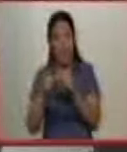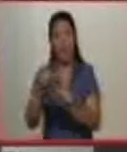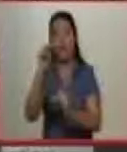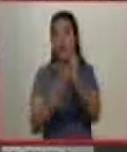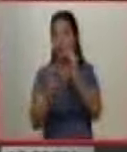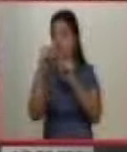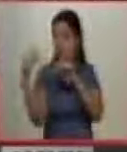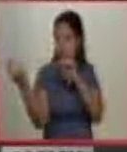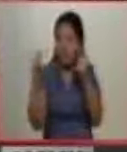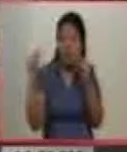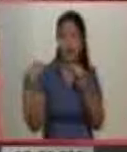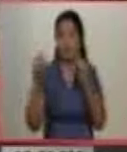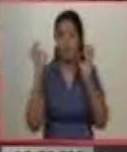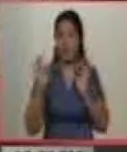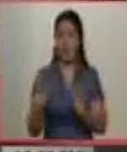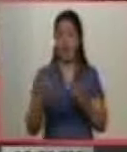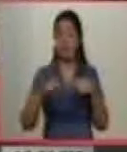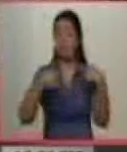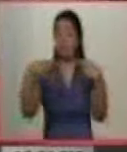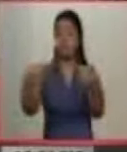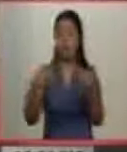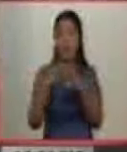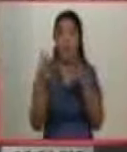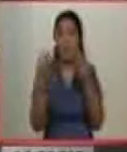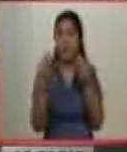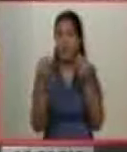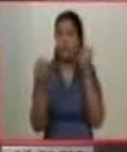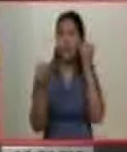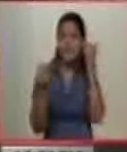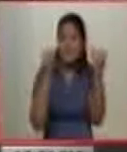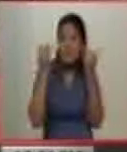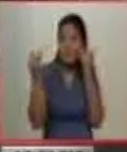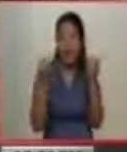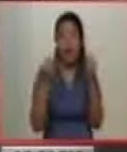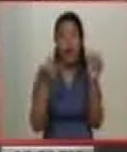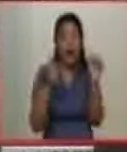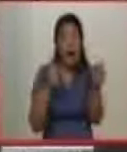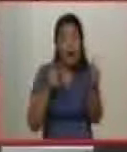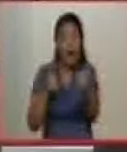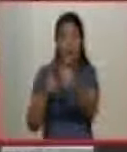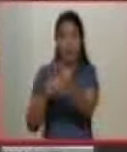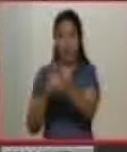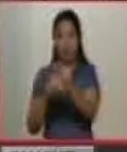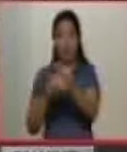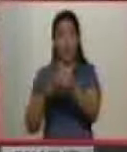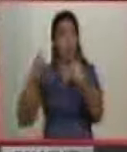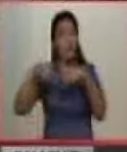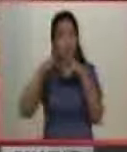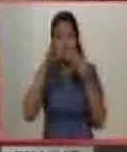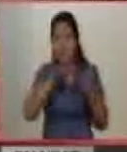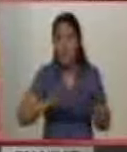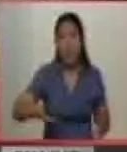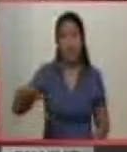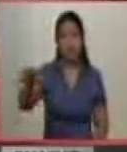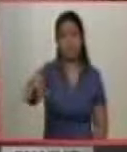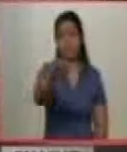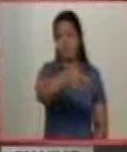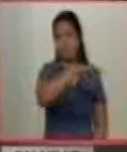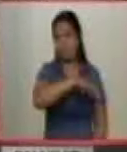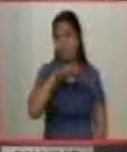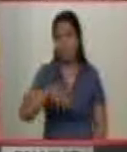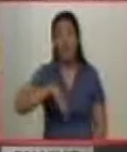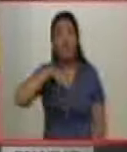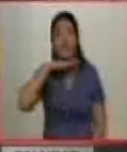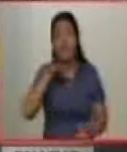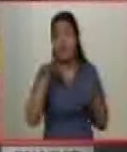seguir debatiendo, vamos a seguir generando y aportando ideas de cada uno de los estudiantes, porque todos los estados del país están repletos en los salones de